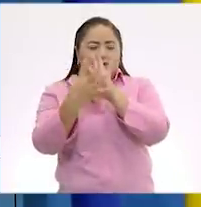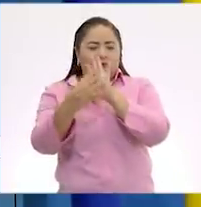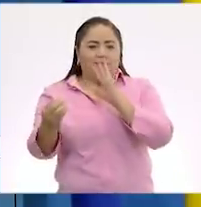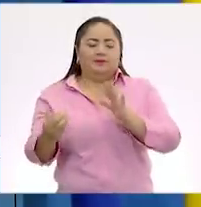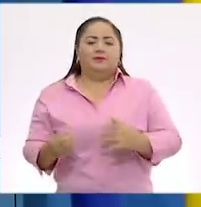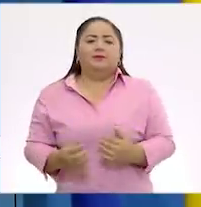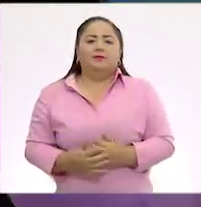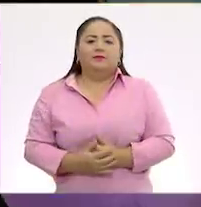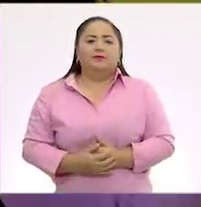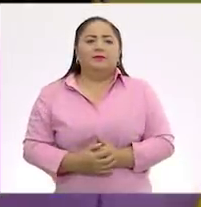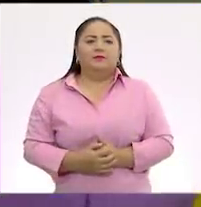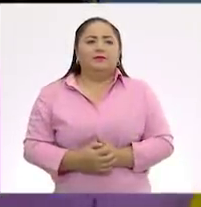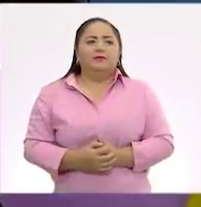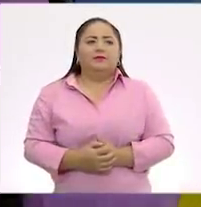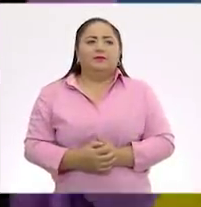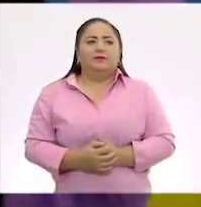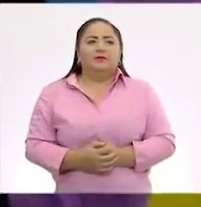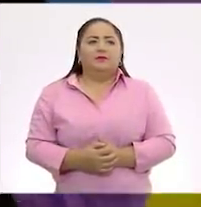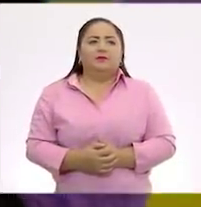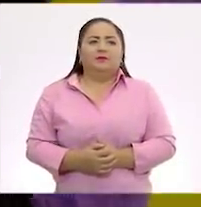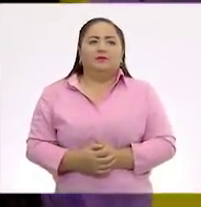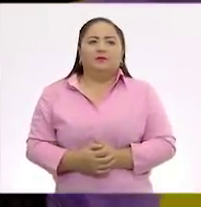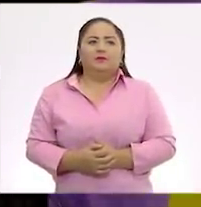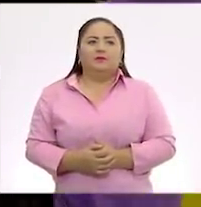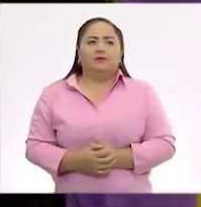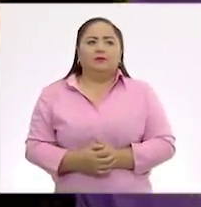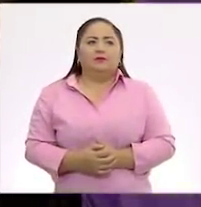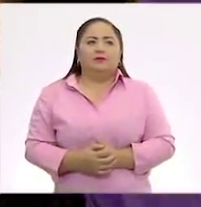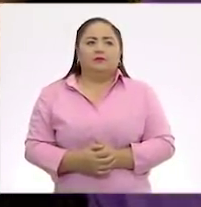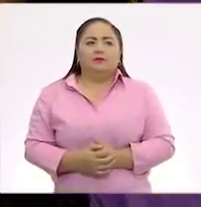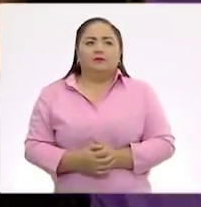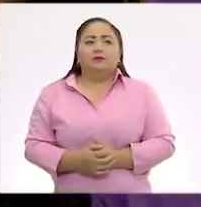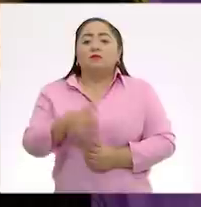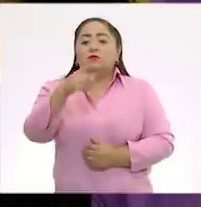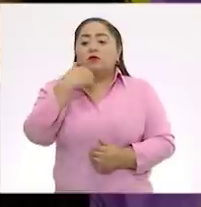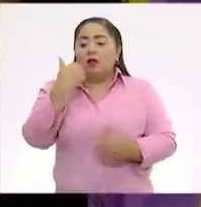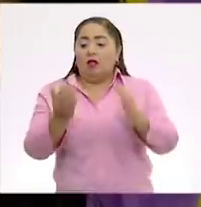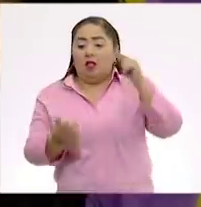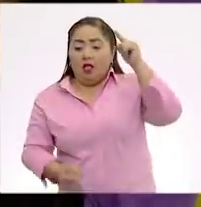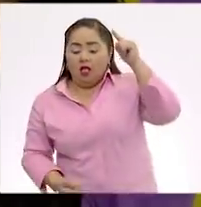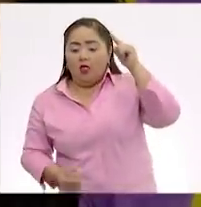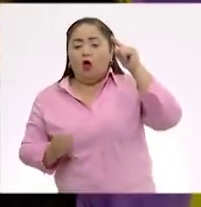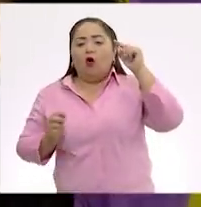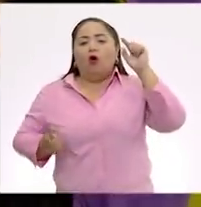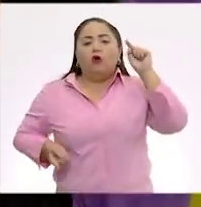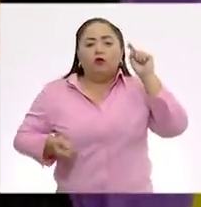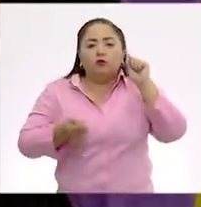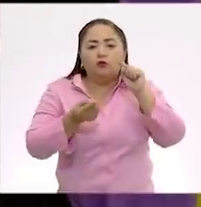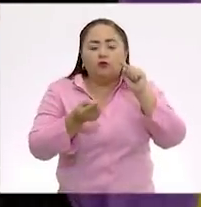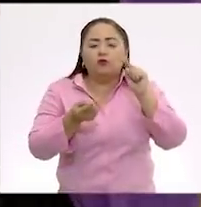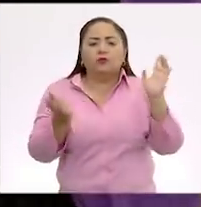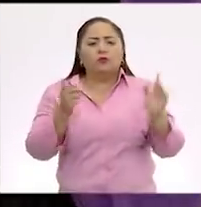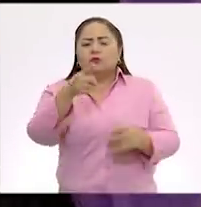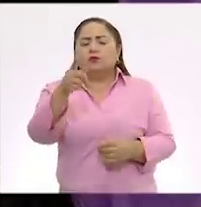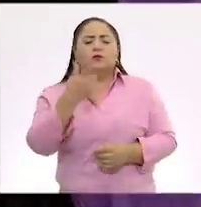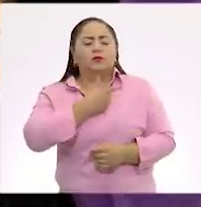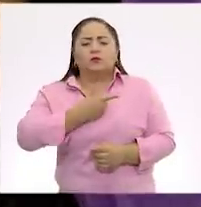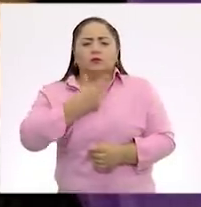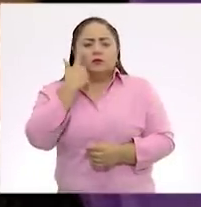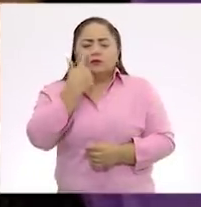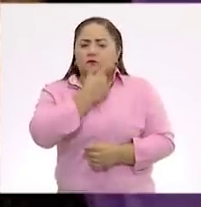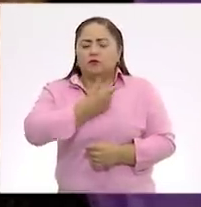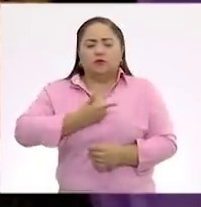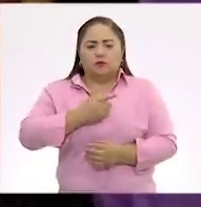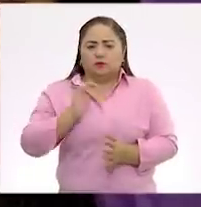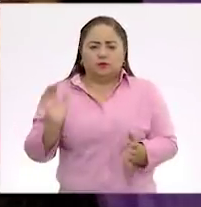ganchitos. Aquí también va a depender que si la quieren con una longitud corta